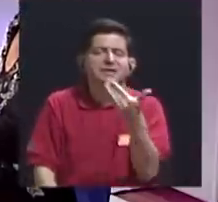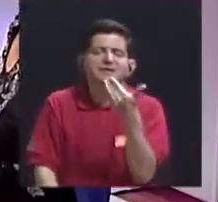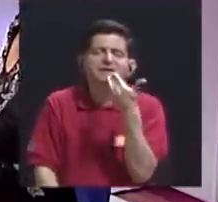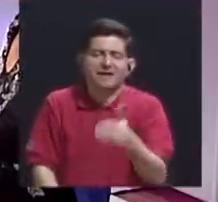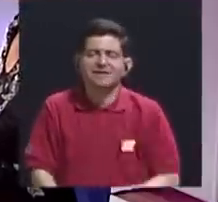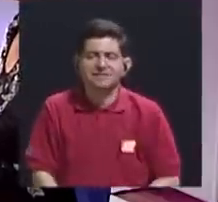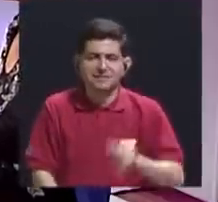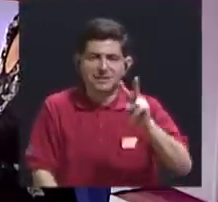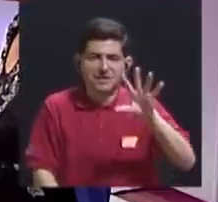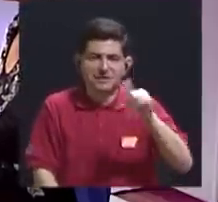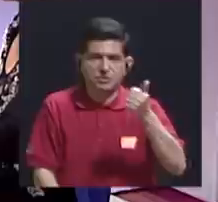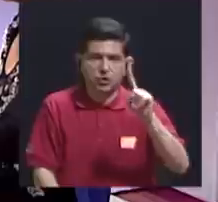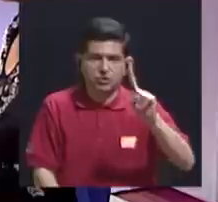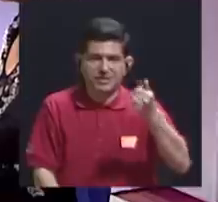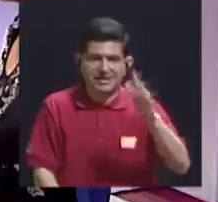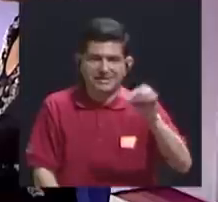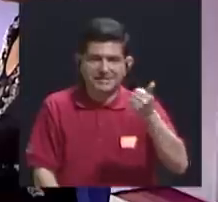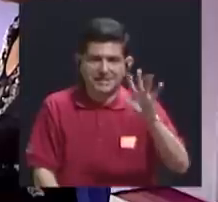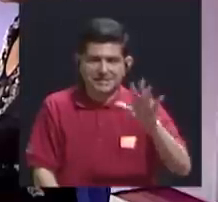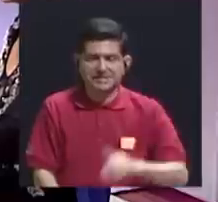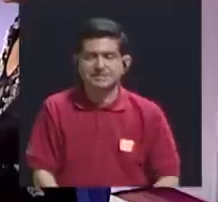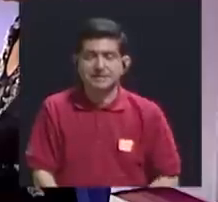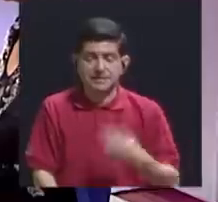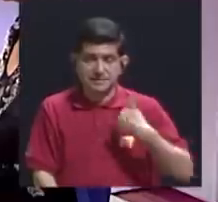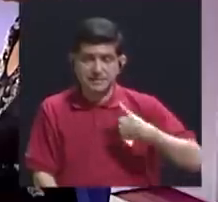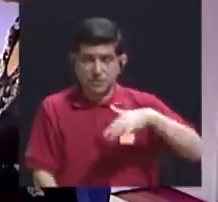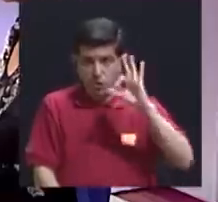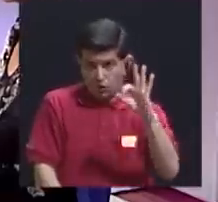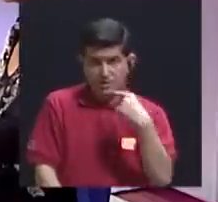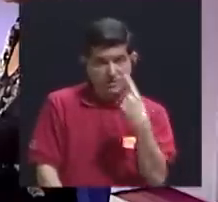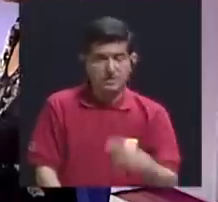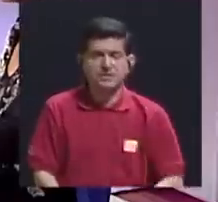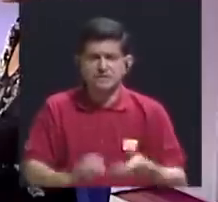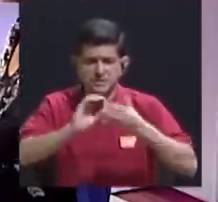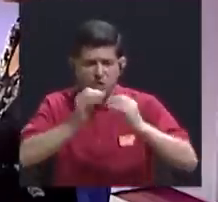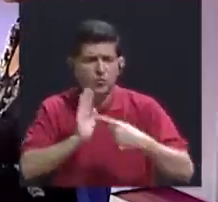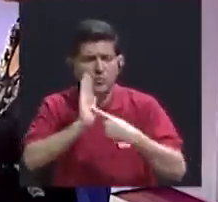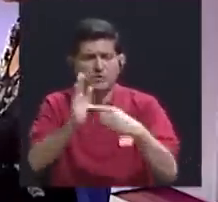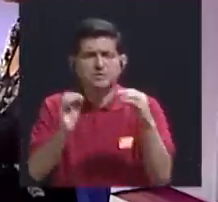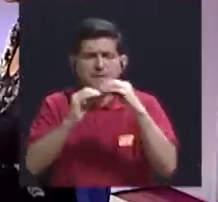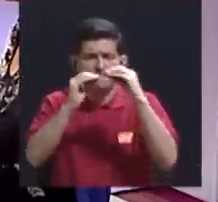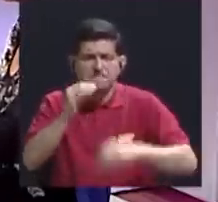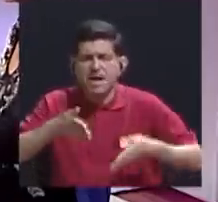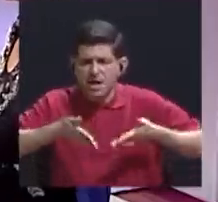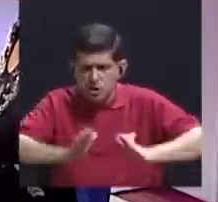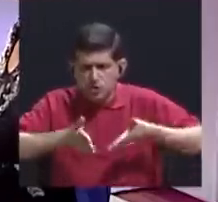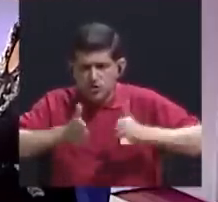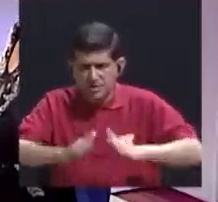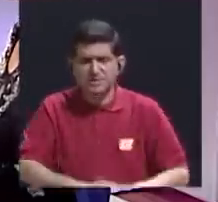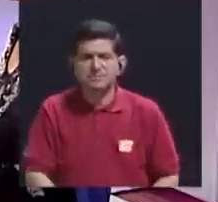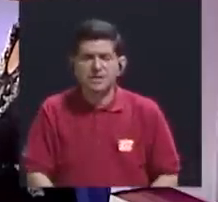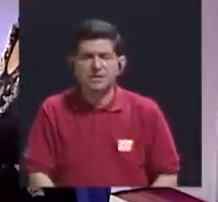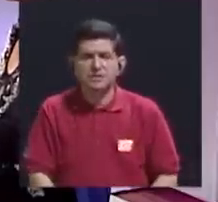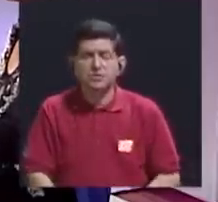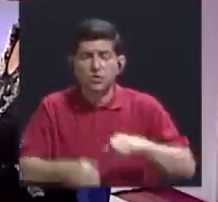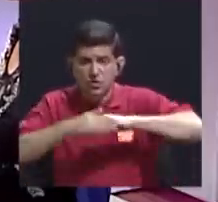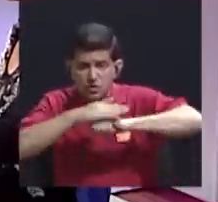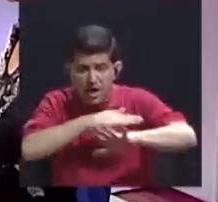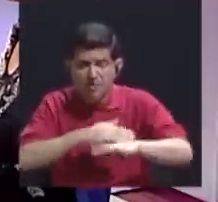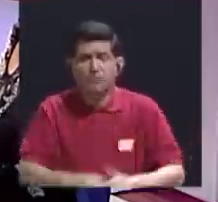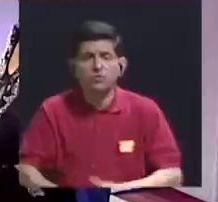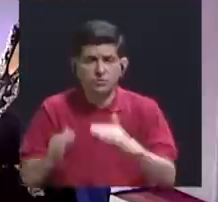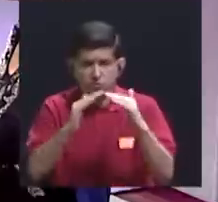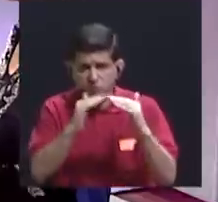25 11 15 15 don francisco nos dice que las cifras indican que cada vez existen menos nacimientos y se practican aborto la